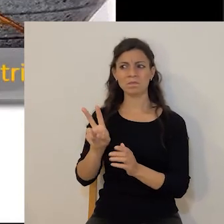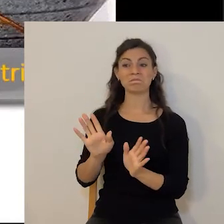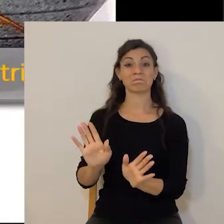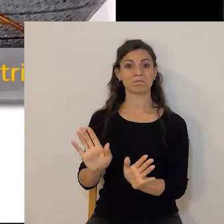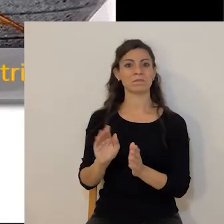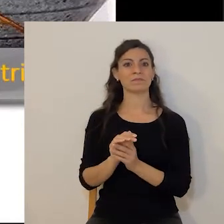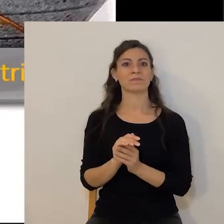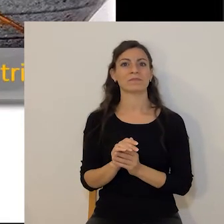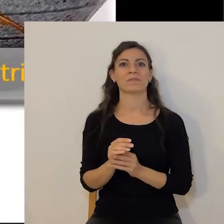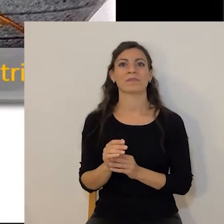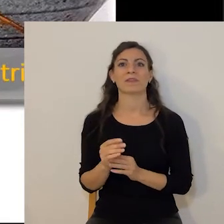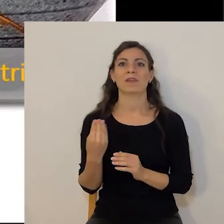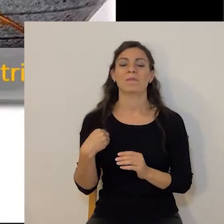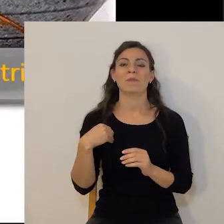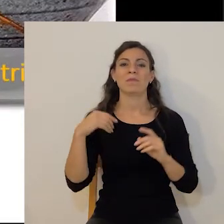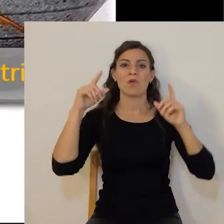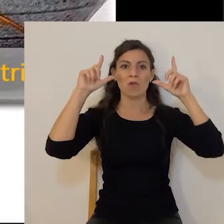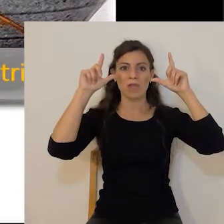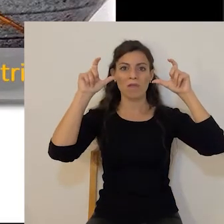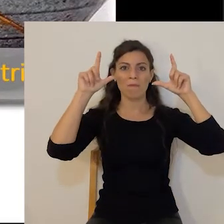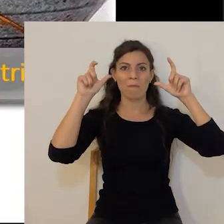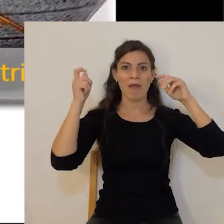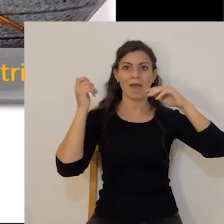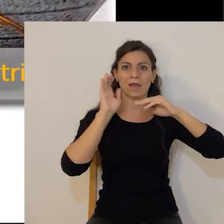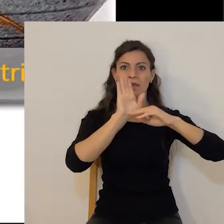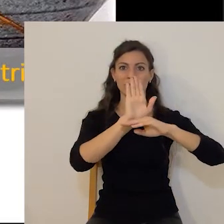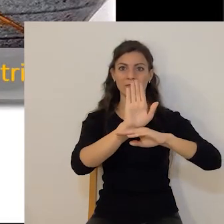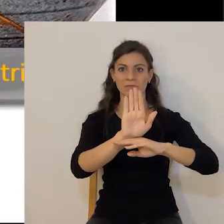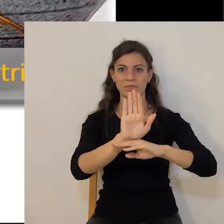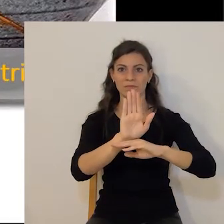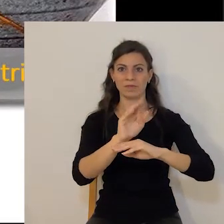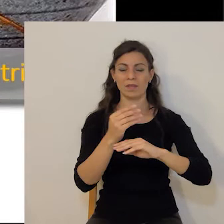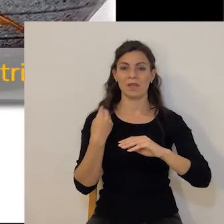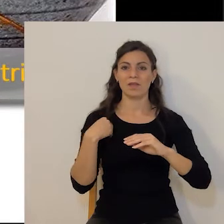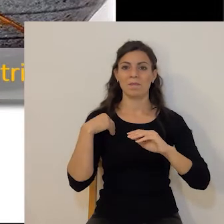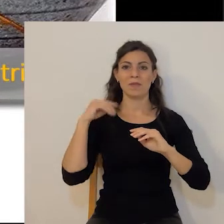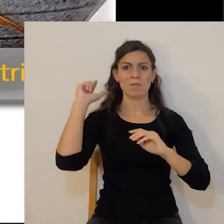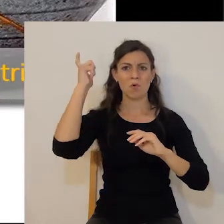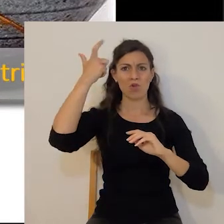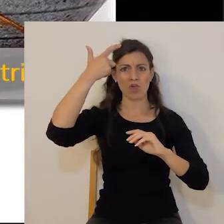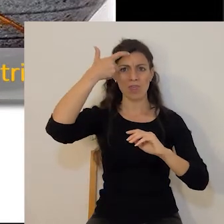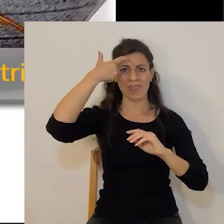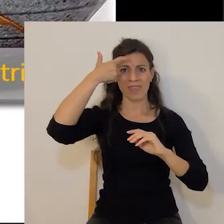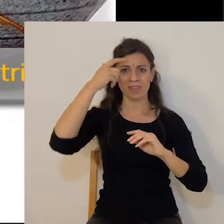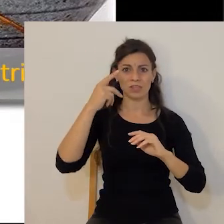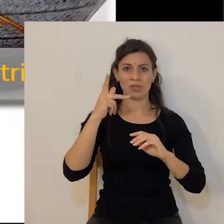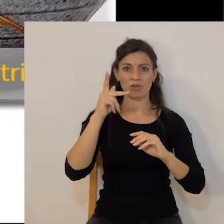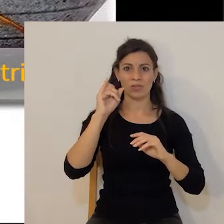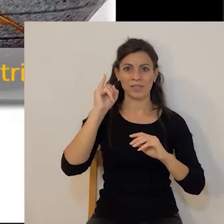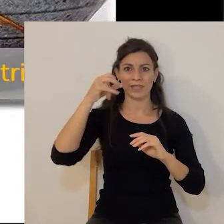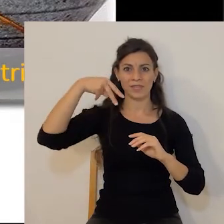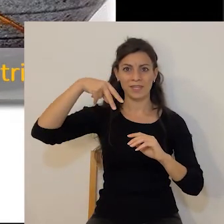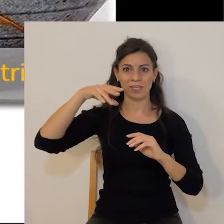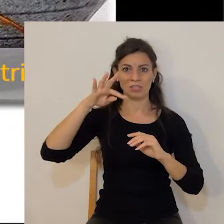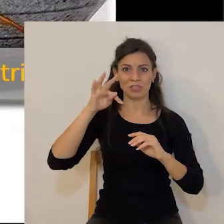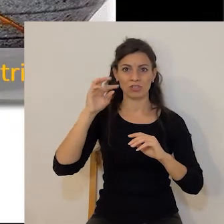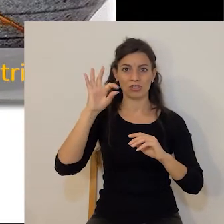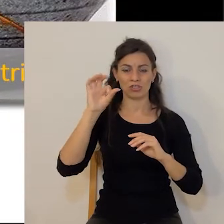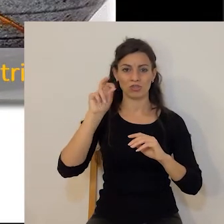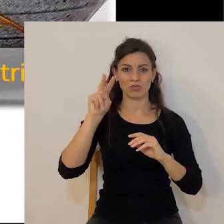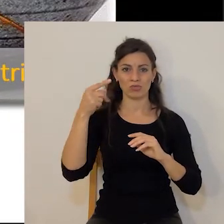Y os pongo esta imagen y este concepto, kintsugi, que os encantará, porque kintsugi es